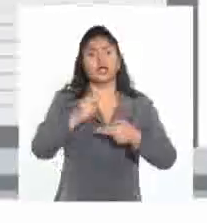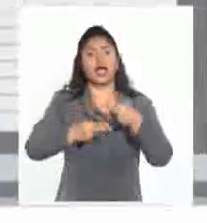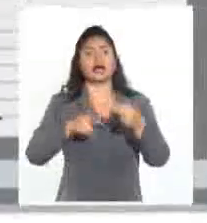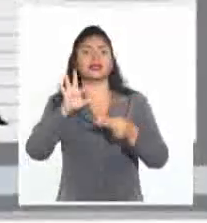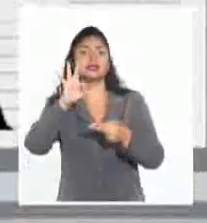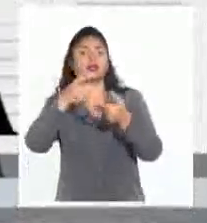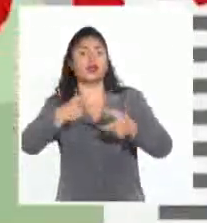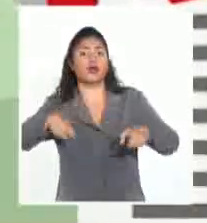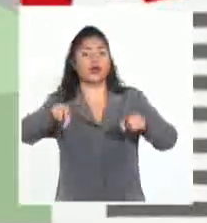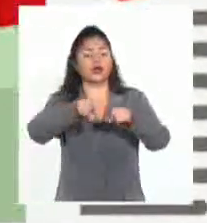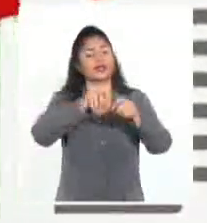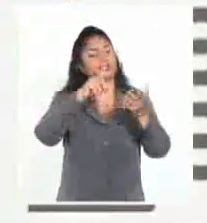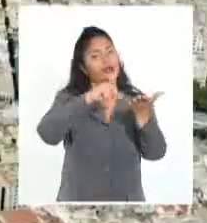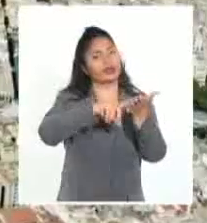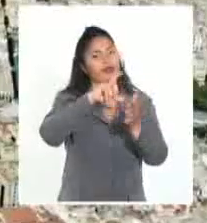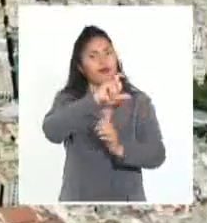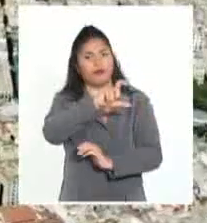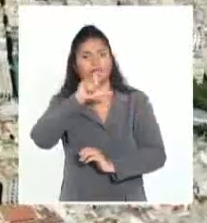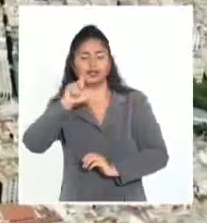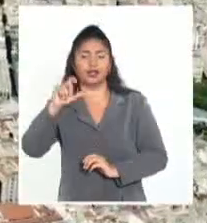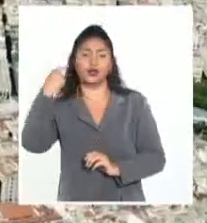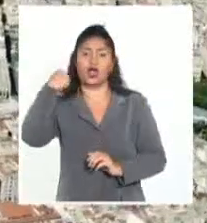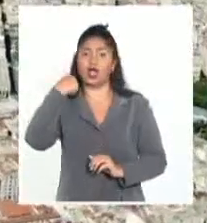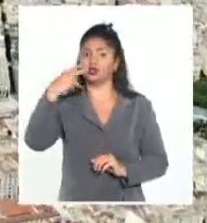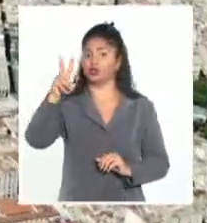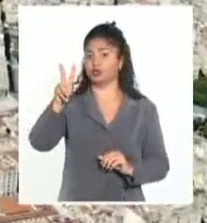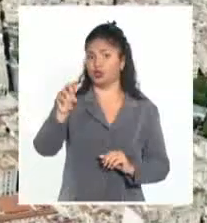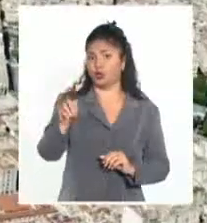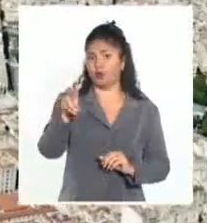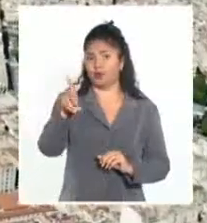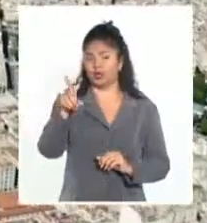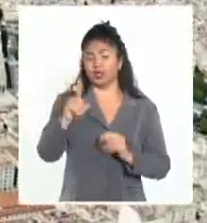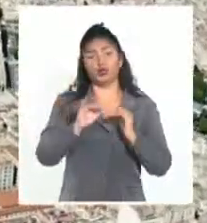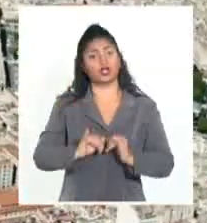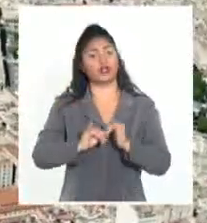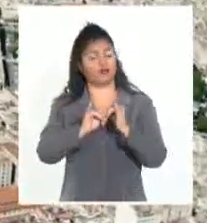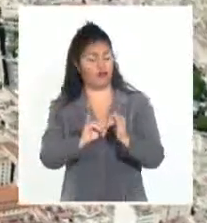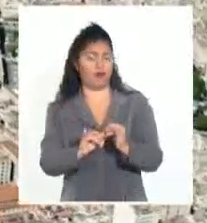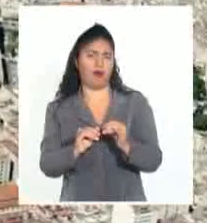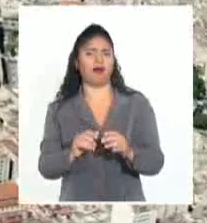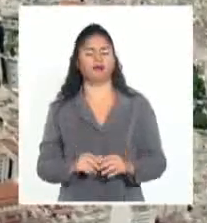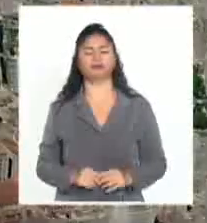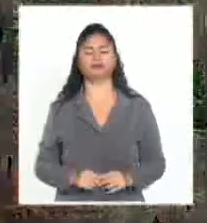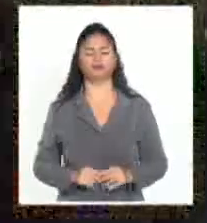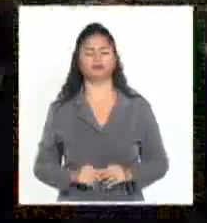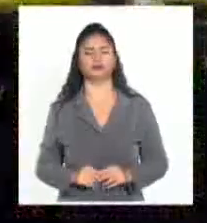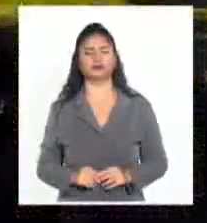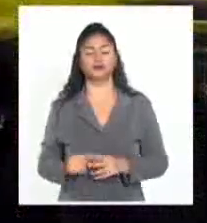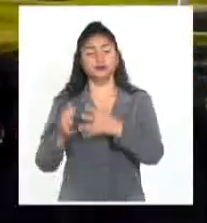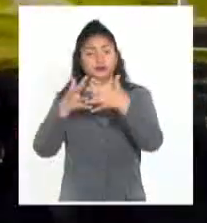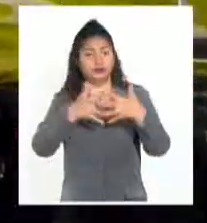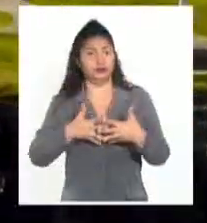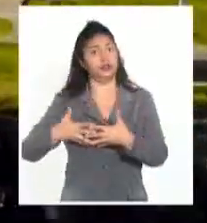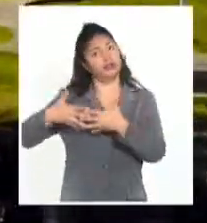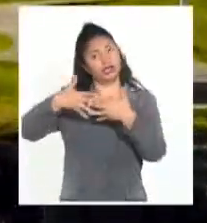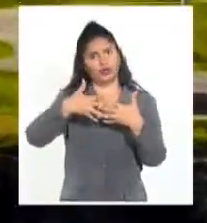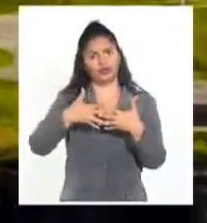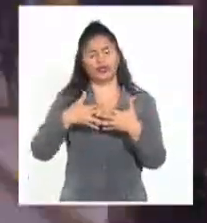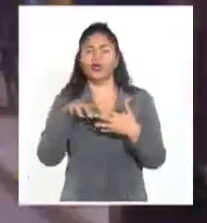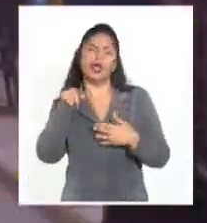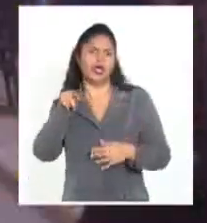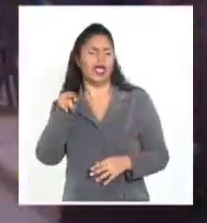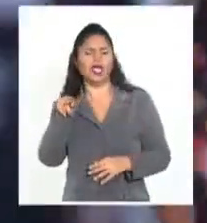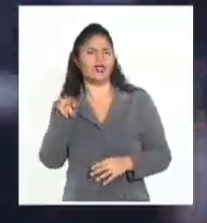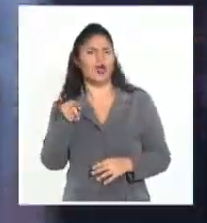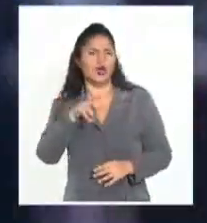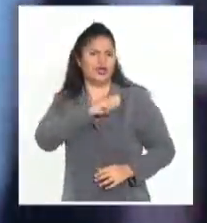Cuba el 16 de abril de 2021. Históricamente, el hegemonismo imperialista de Estados Unidos ha planteado una amenaza para el destino